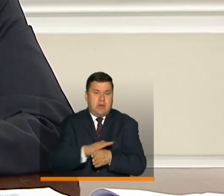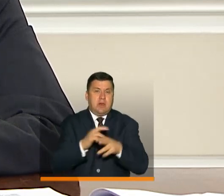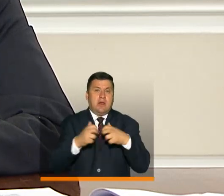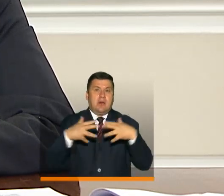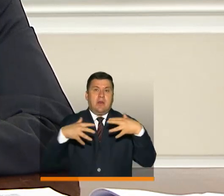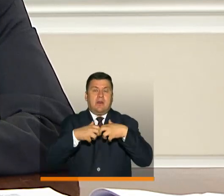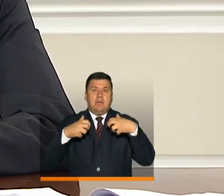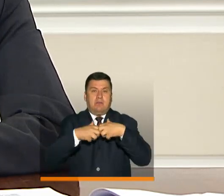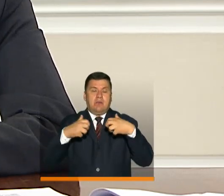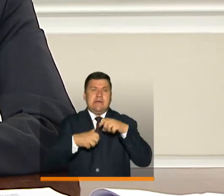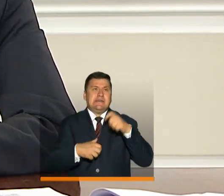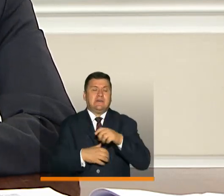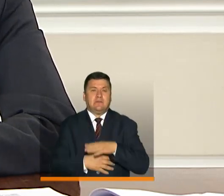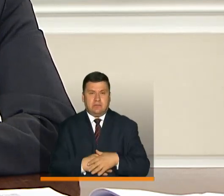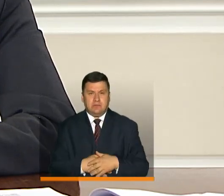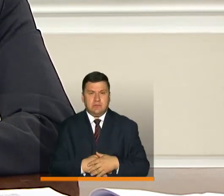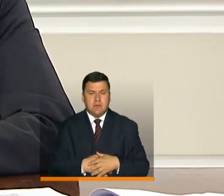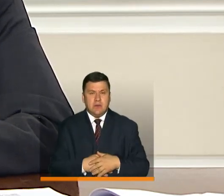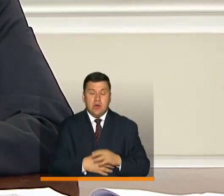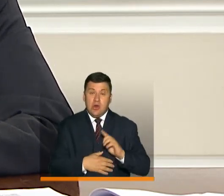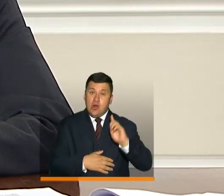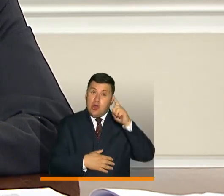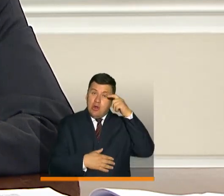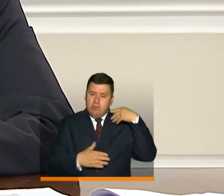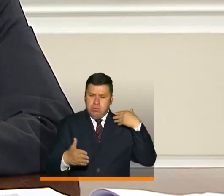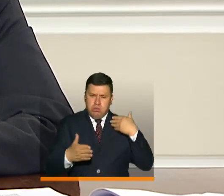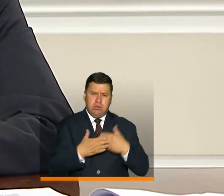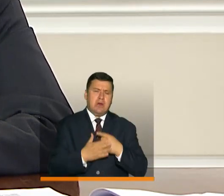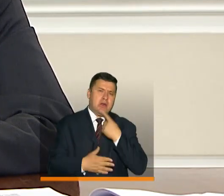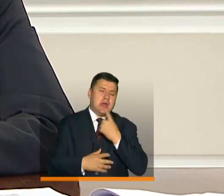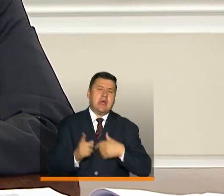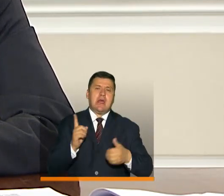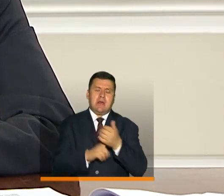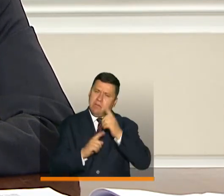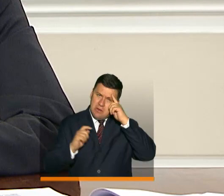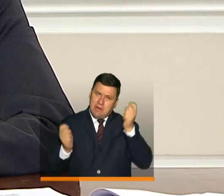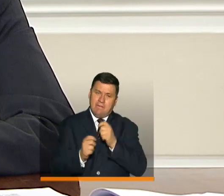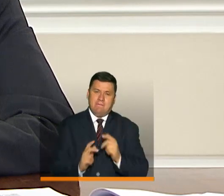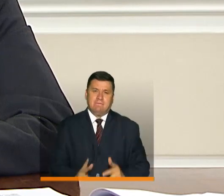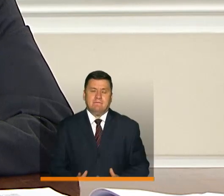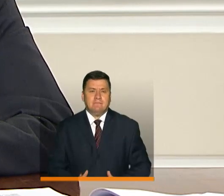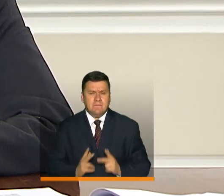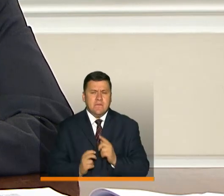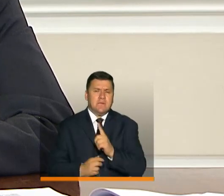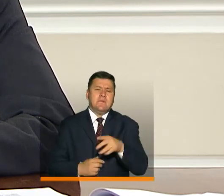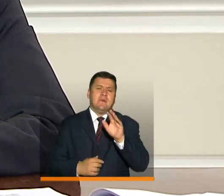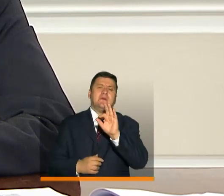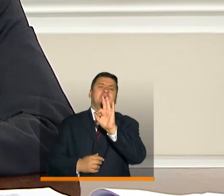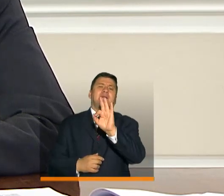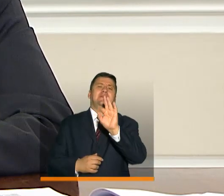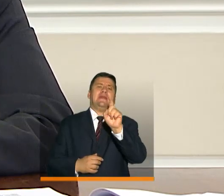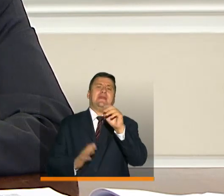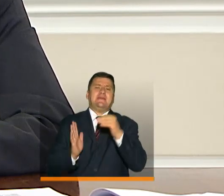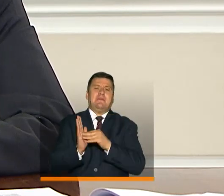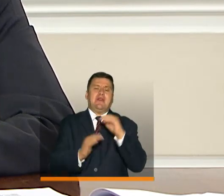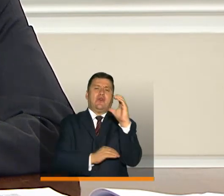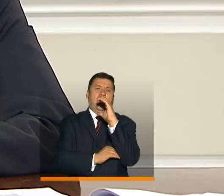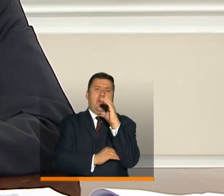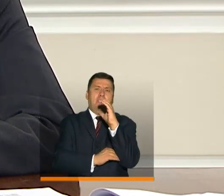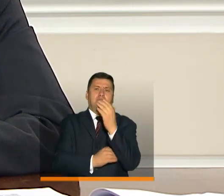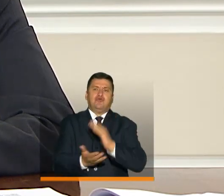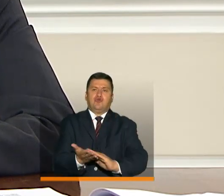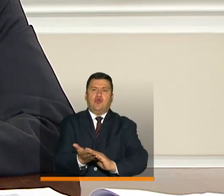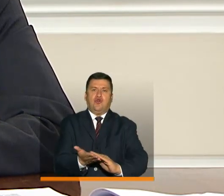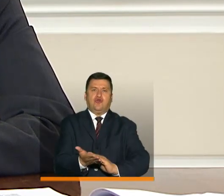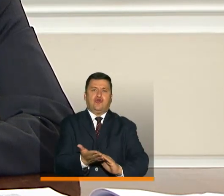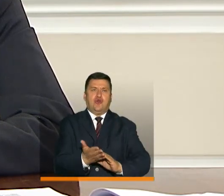energía eléctrica. Y en lo que va corrido el gobierno le hemos logrado cambiar la vida a más de 36,000 colombianos con